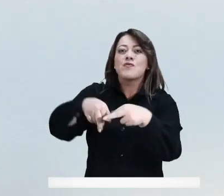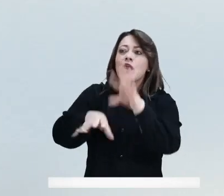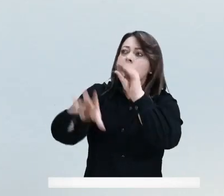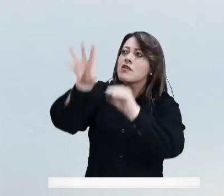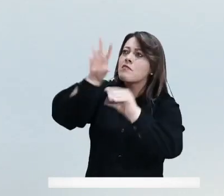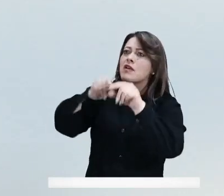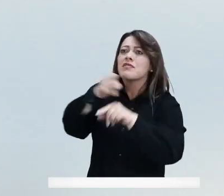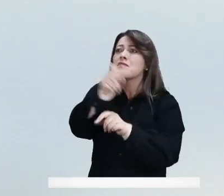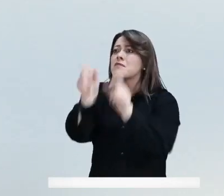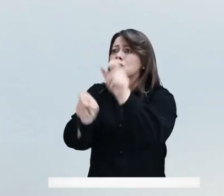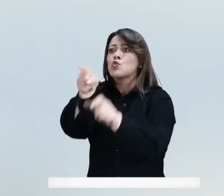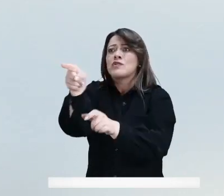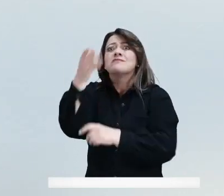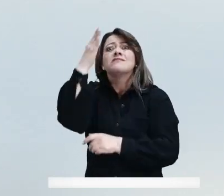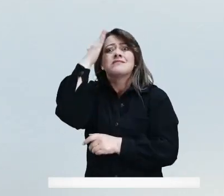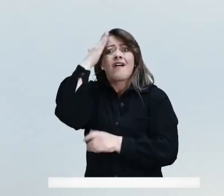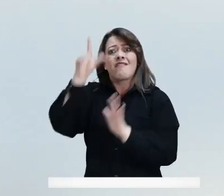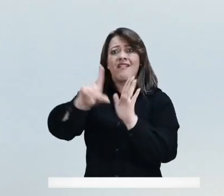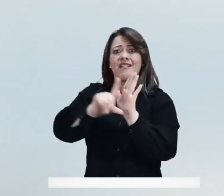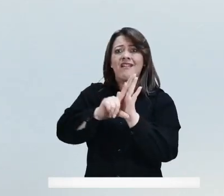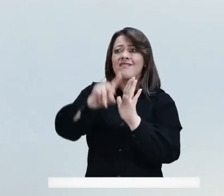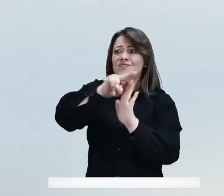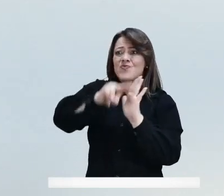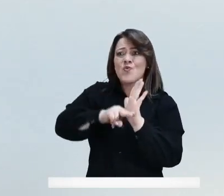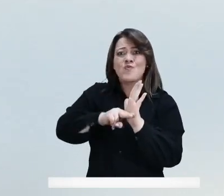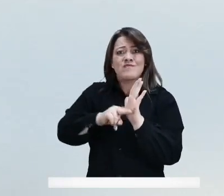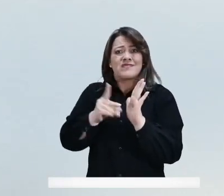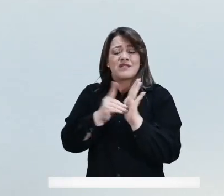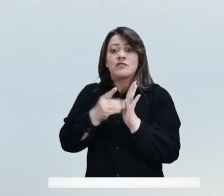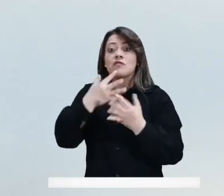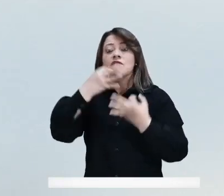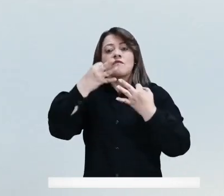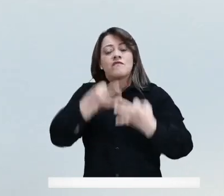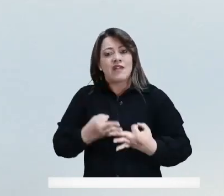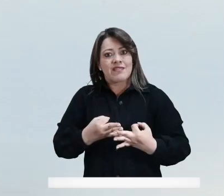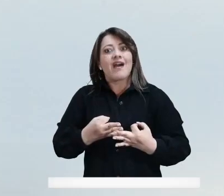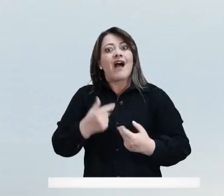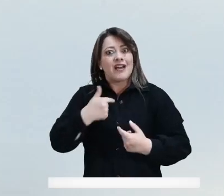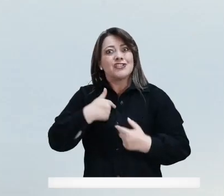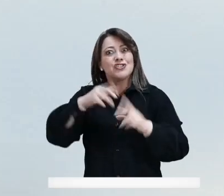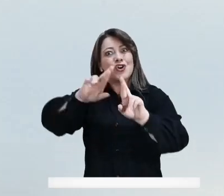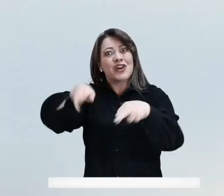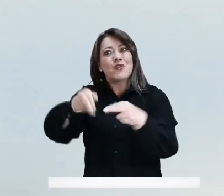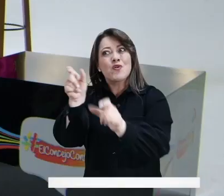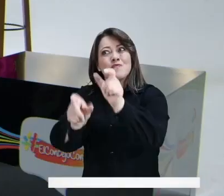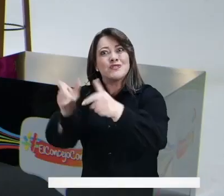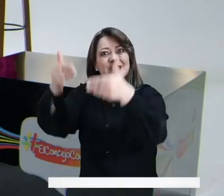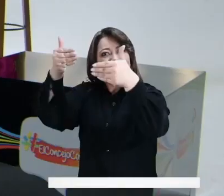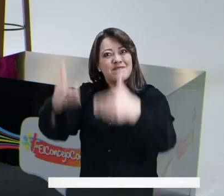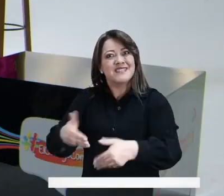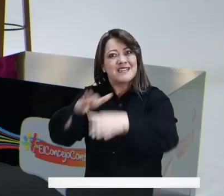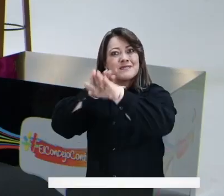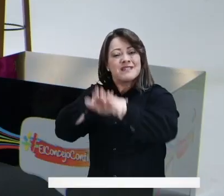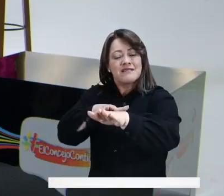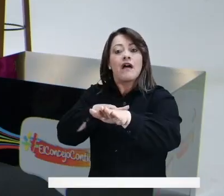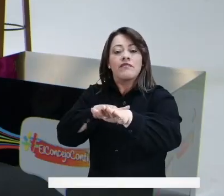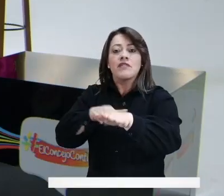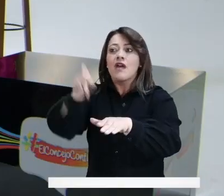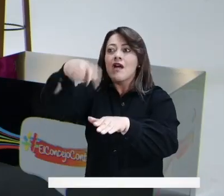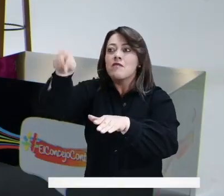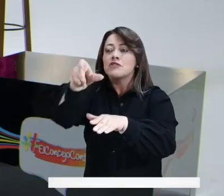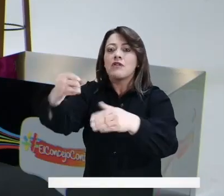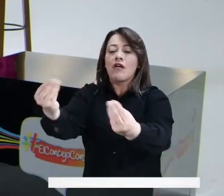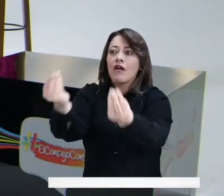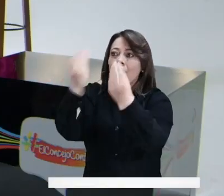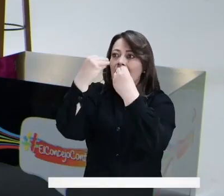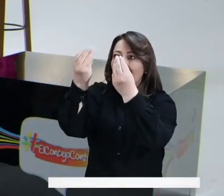días, se saben las leyes, los decretos, las normas. De verdad que yo me reúno con ellos y es como si fuera una clase de inclusión, porque